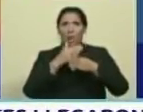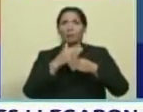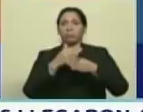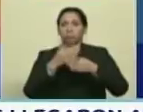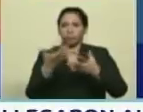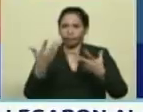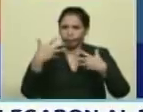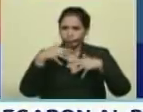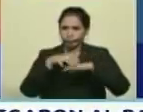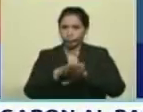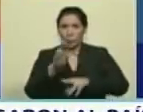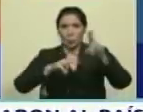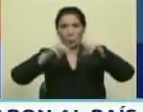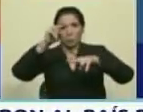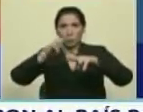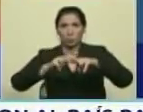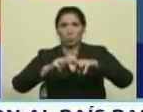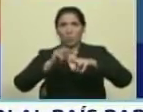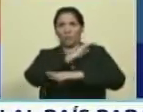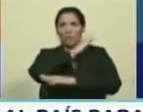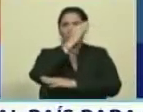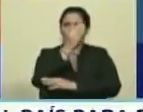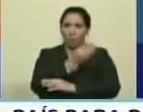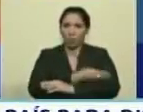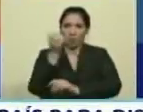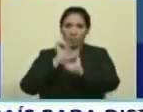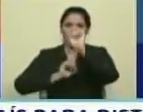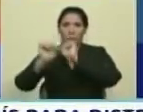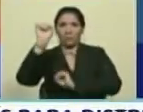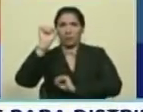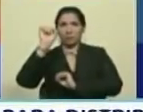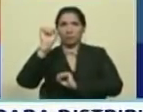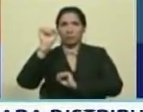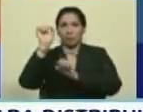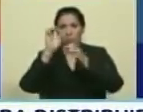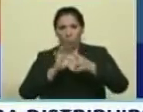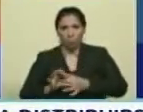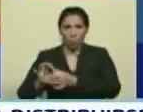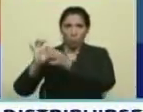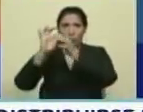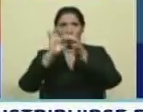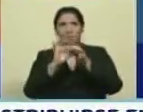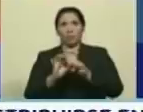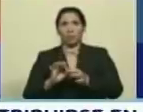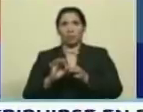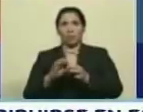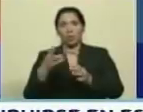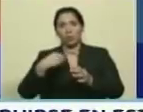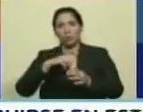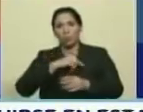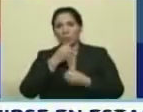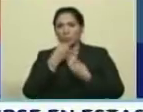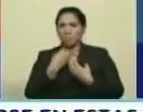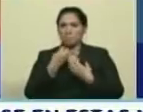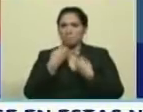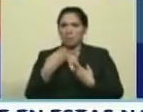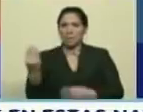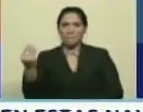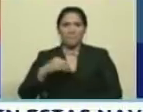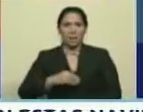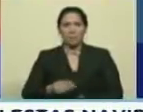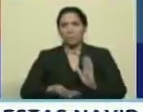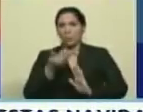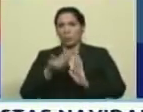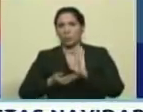en la construcción, fortalecimiento y defensa de la unidad. Ese es nuestro bien más preciado, la deuda